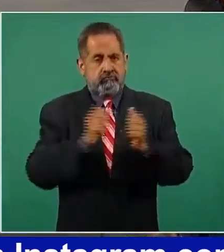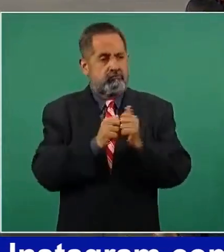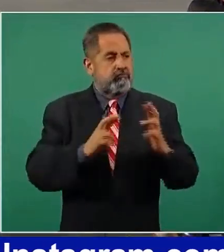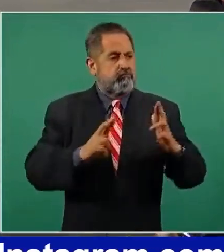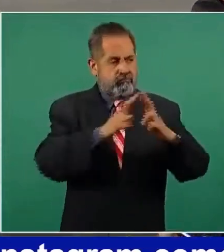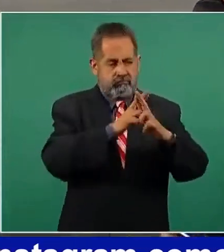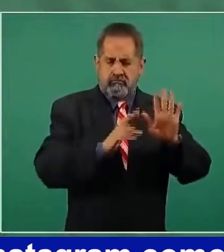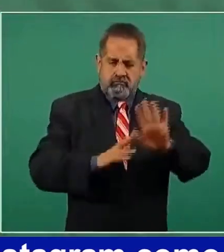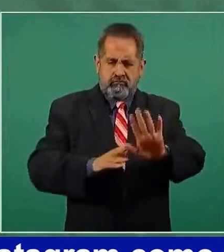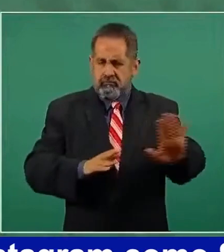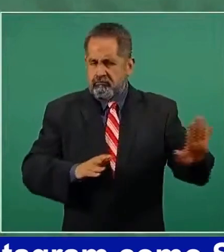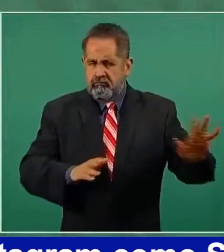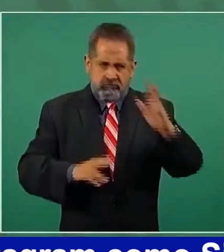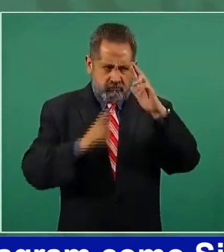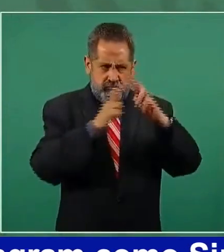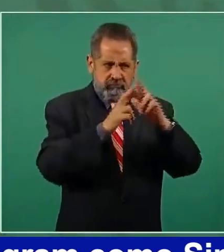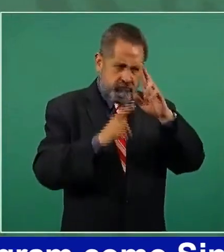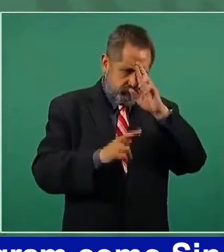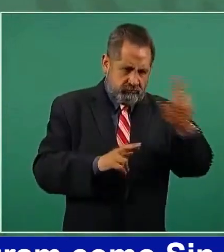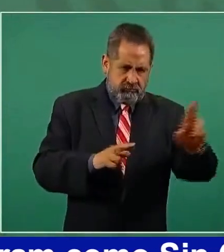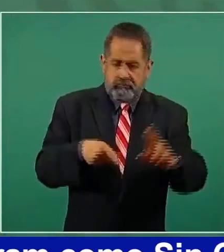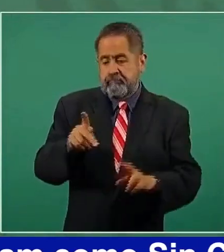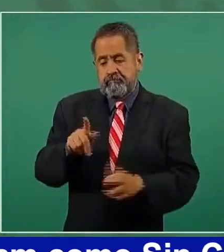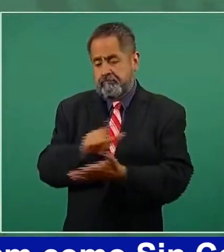del pueblo,